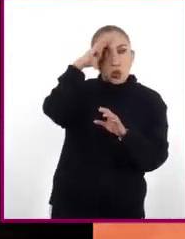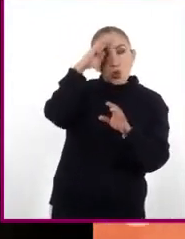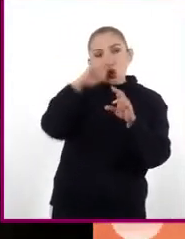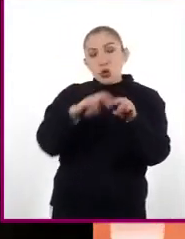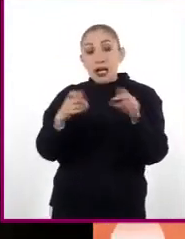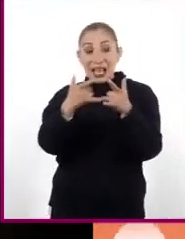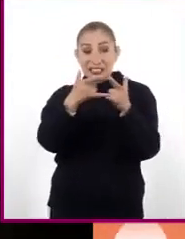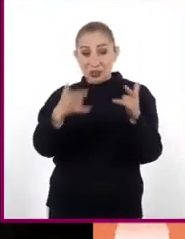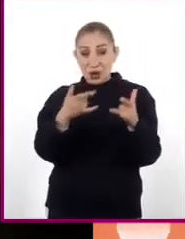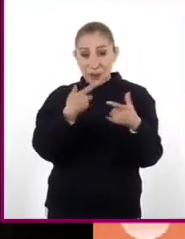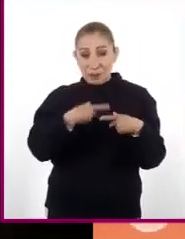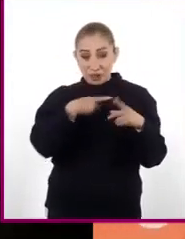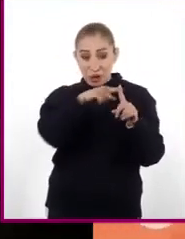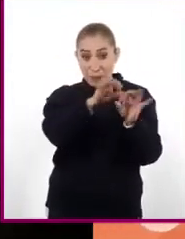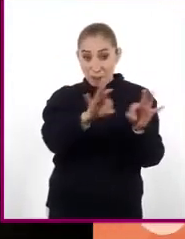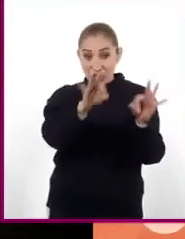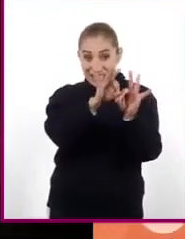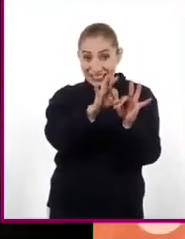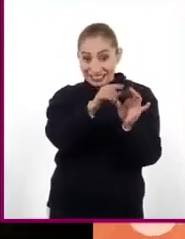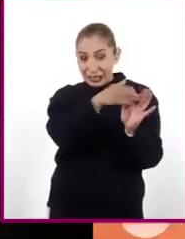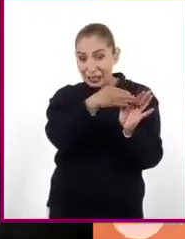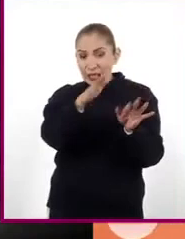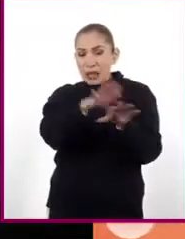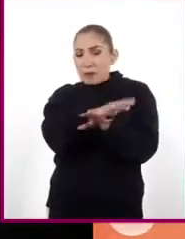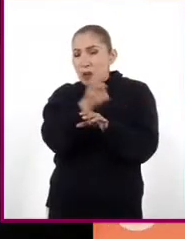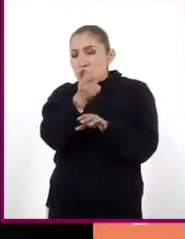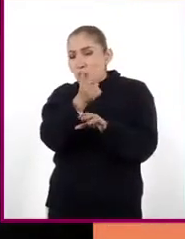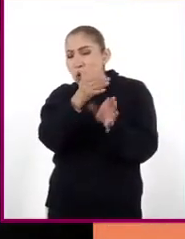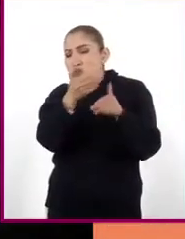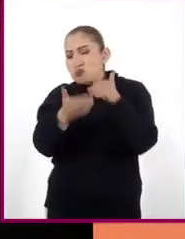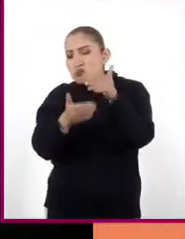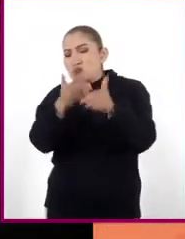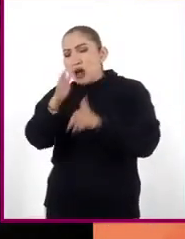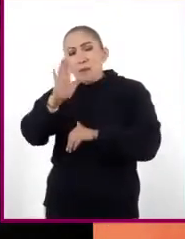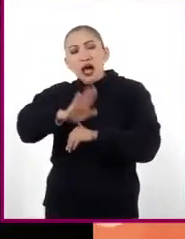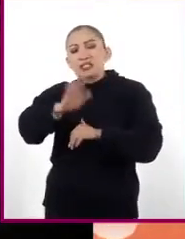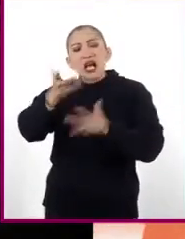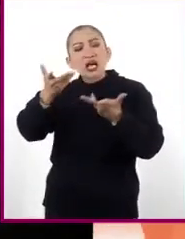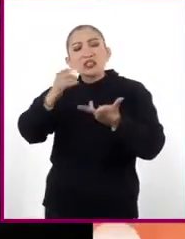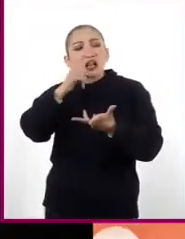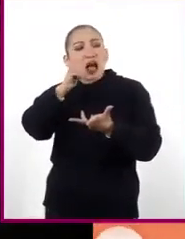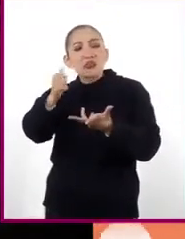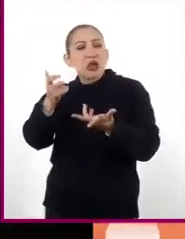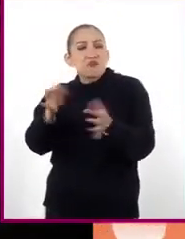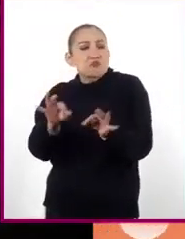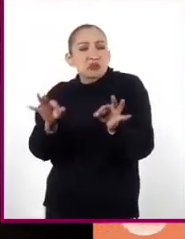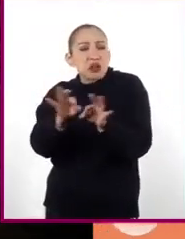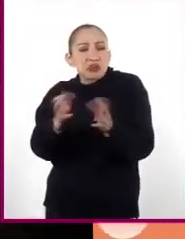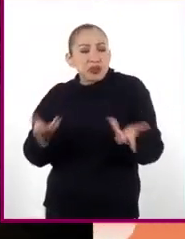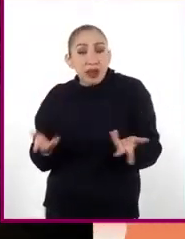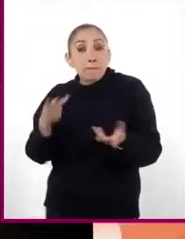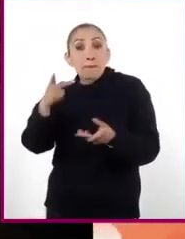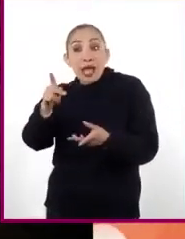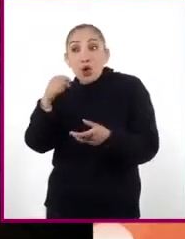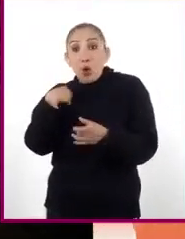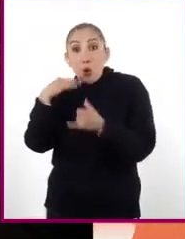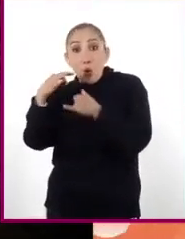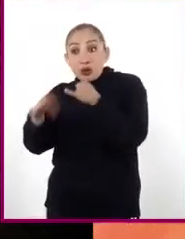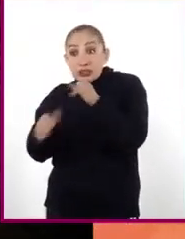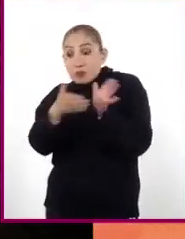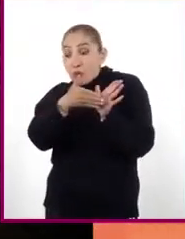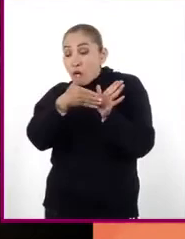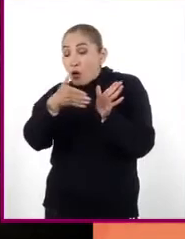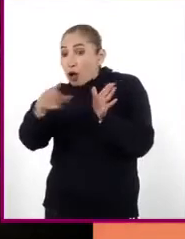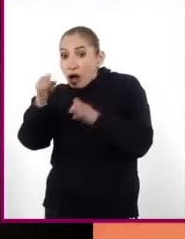La trayectoria del protagonista de la pieza cambia poco, porque parece que no realiza acciones trascendentales, pero estas al